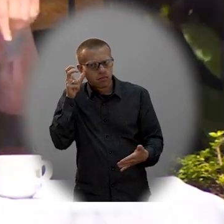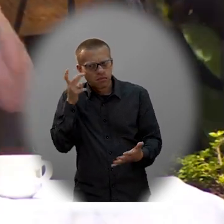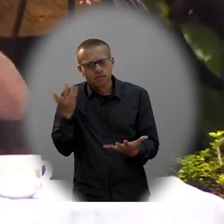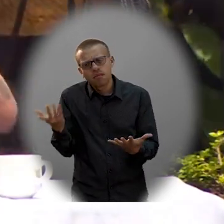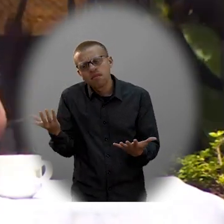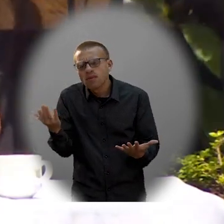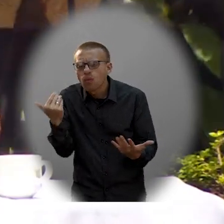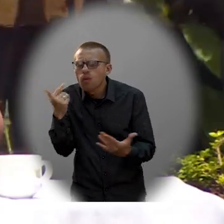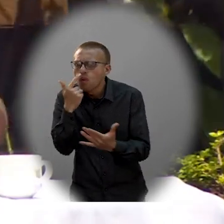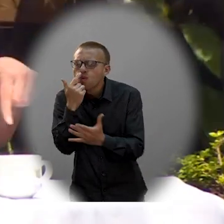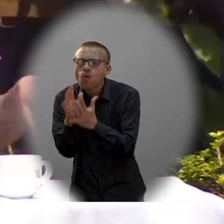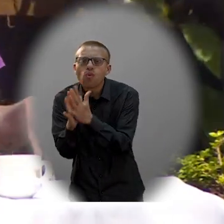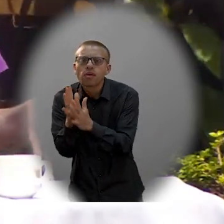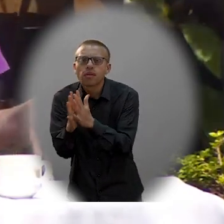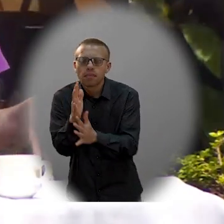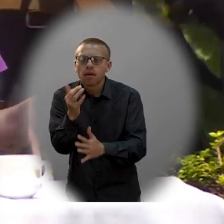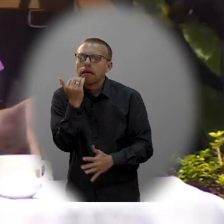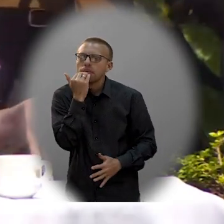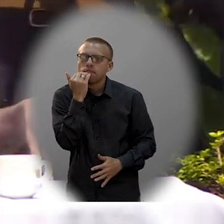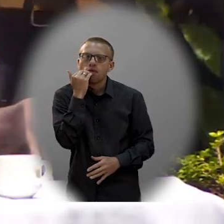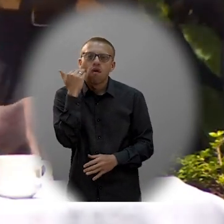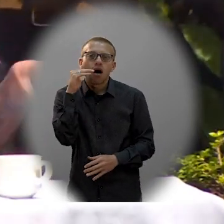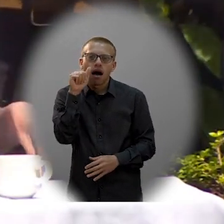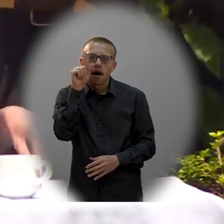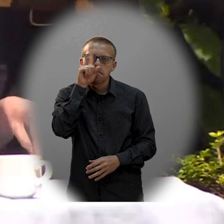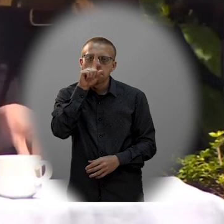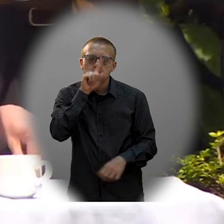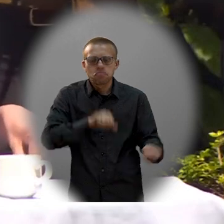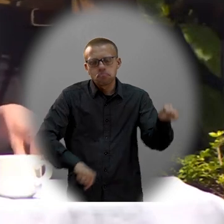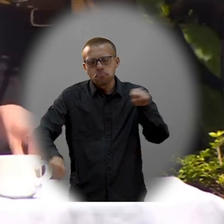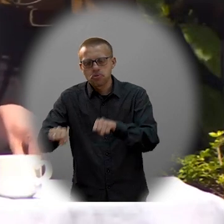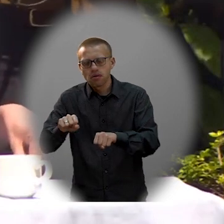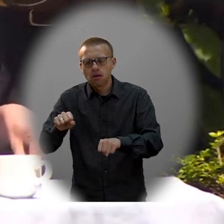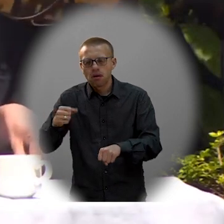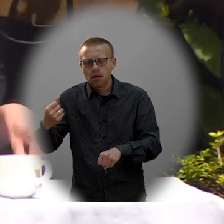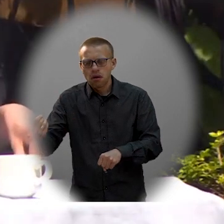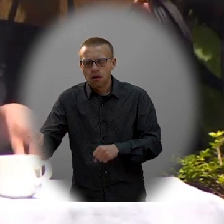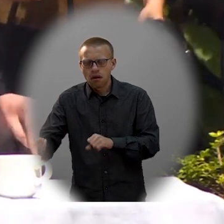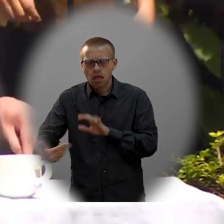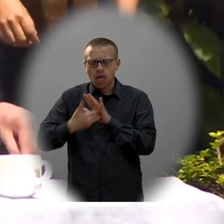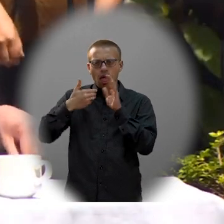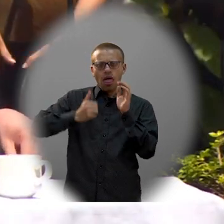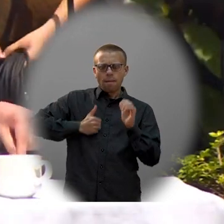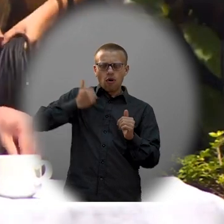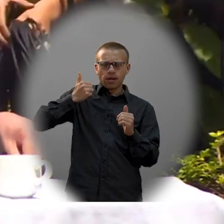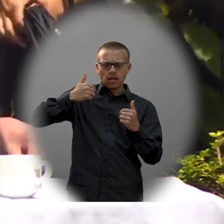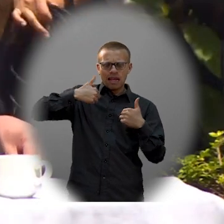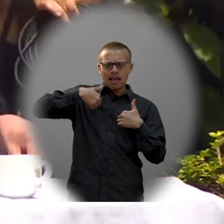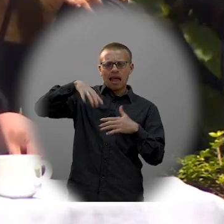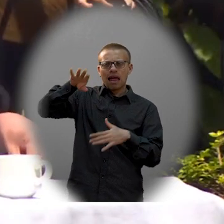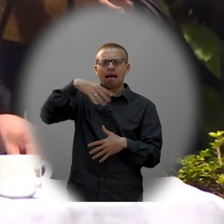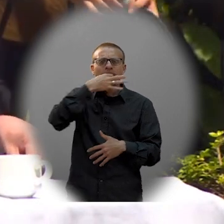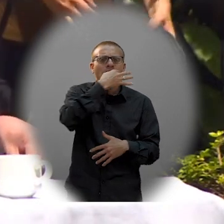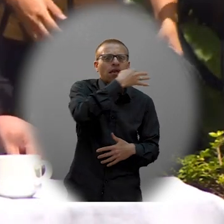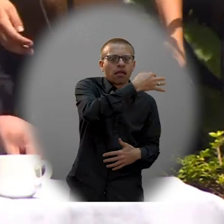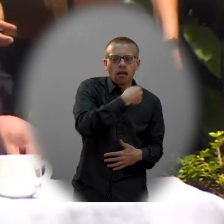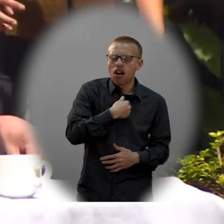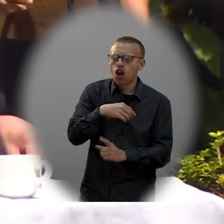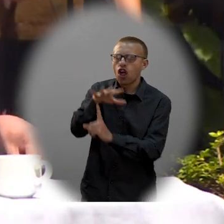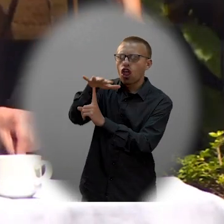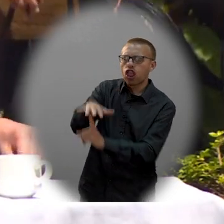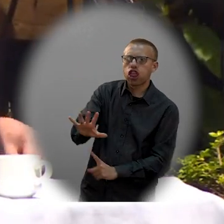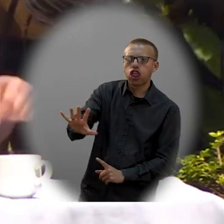estudiante, cuando una trabajadora denuncia violencias de género, tenemos que creerles. No hay que poner en duda la palabra de quien